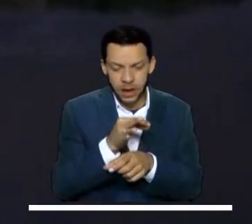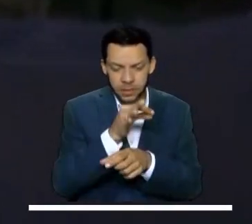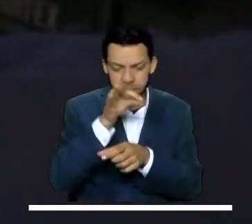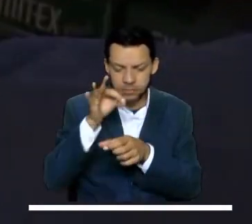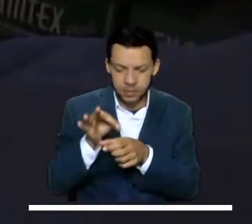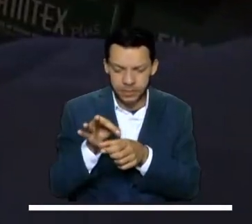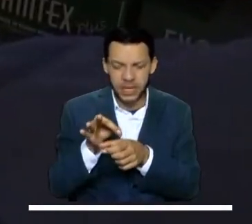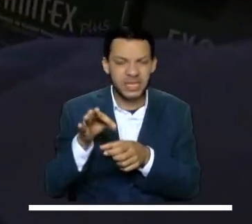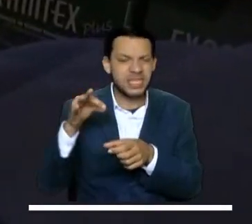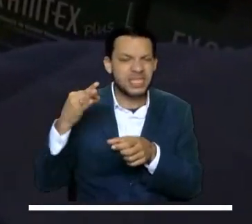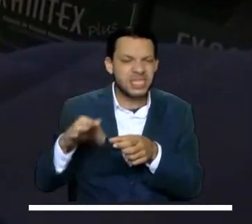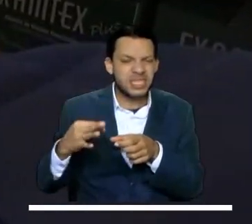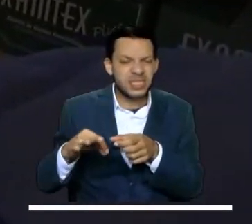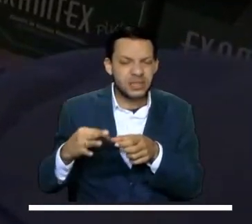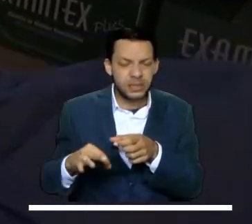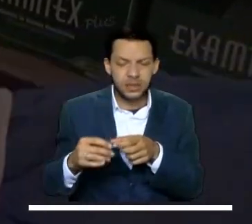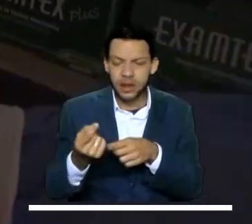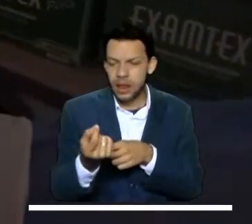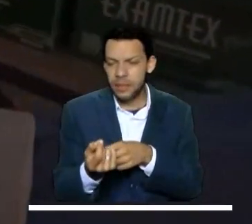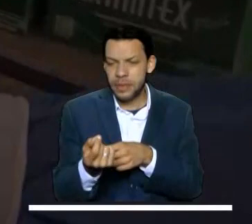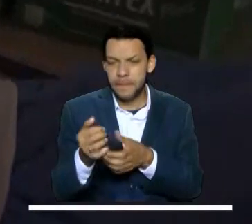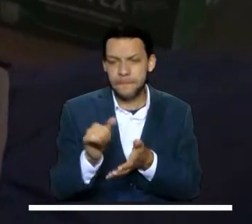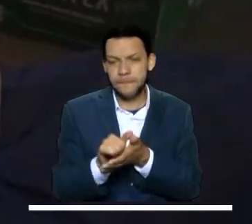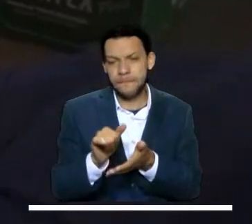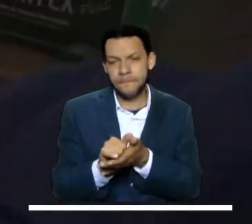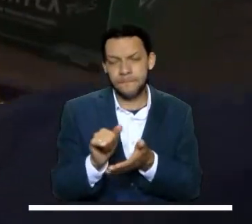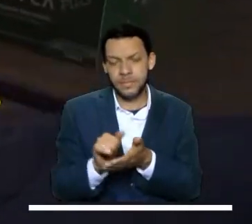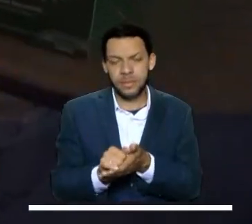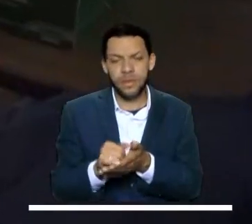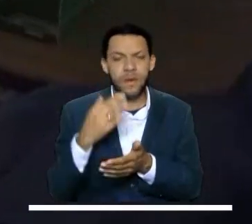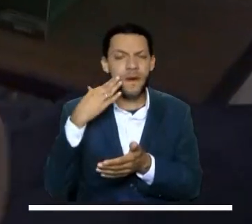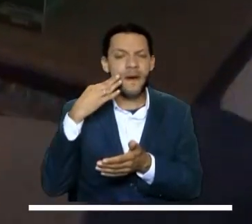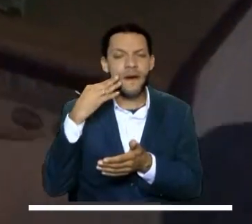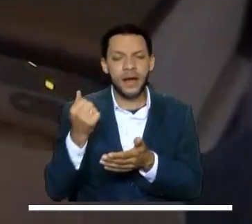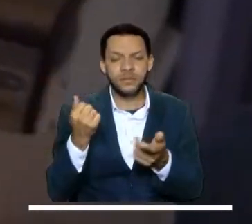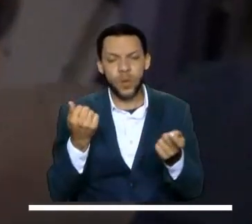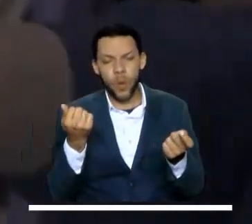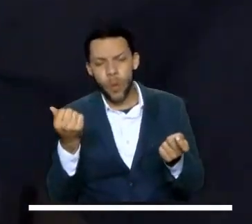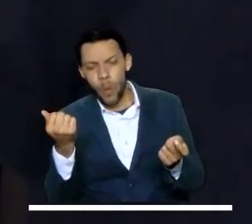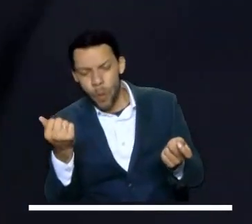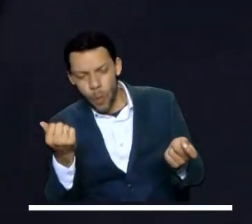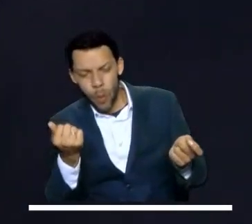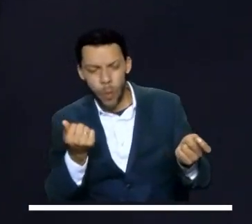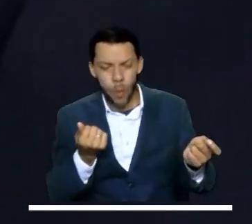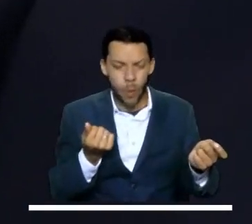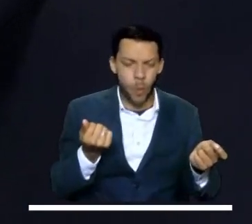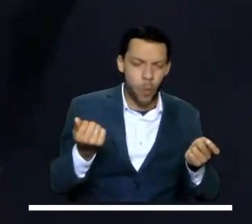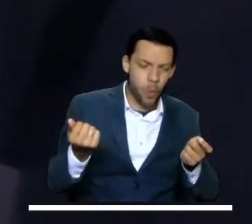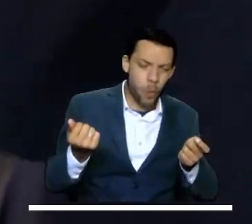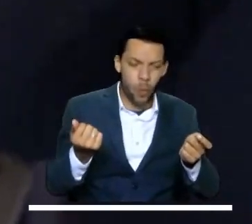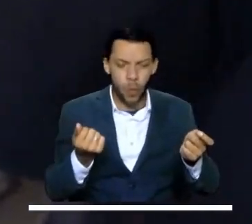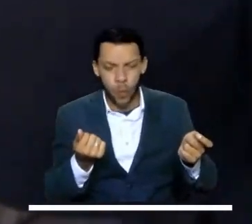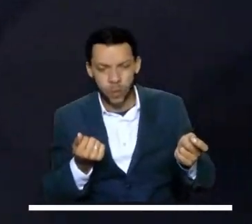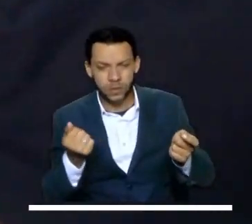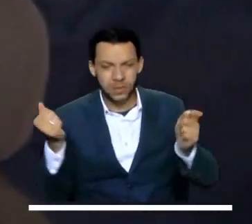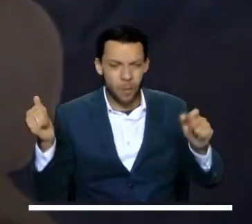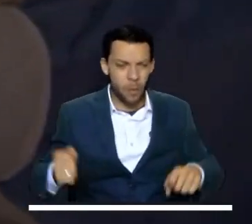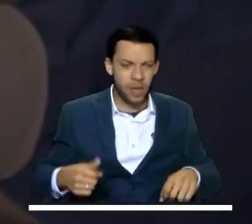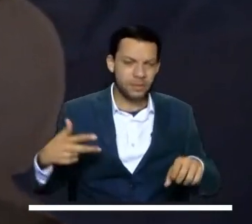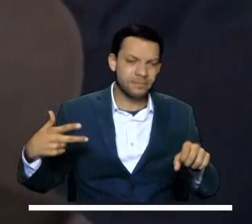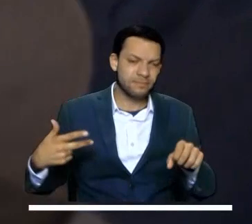Y ella maneja desde la mano, la enfermera está manejando el equipo con el que cierra la tijerita para tomar la